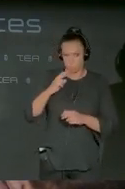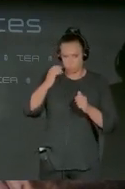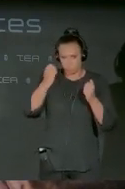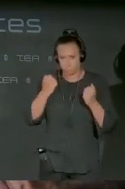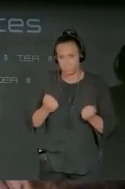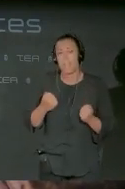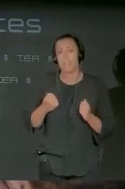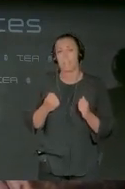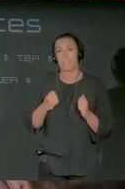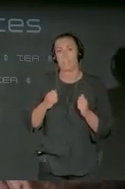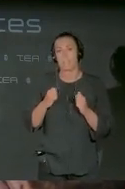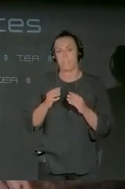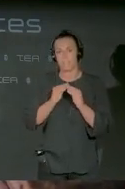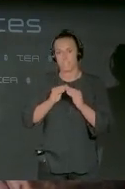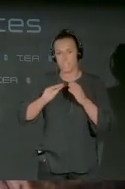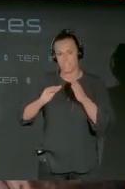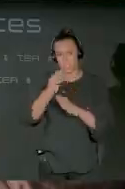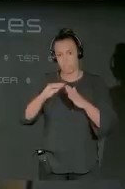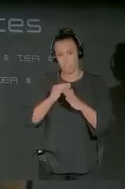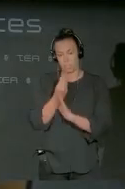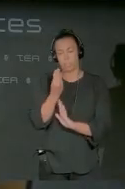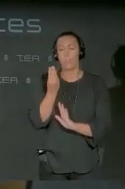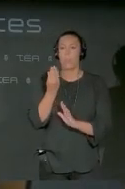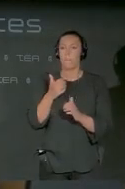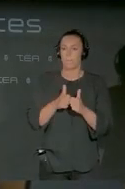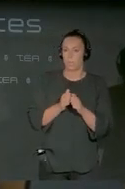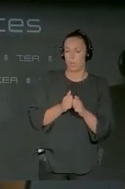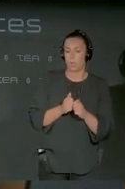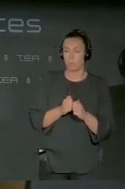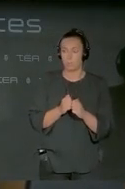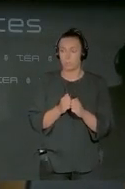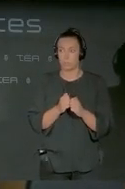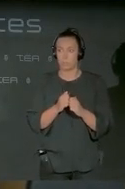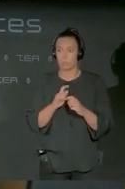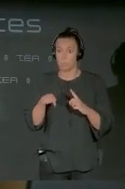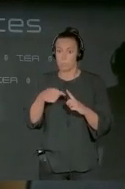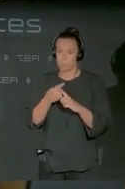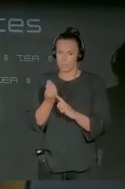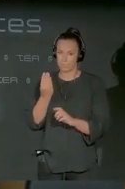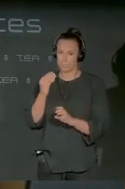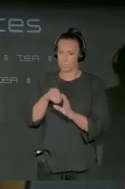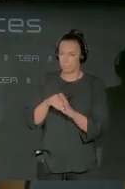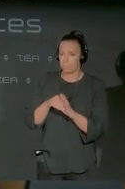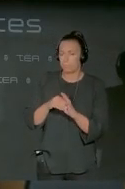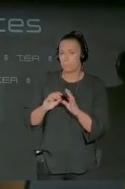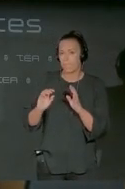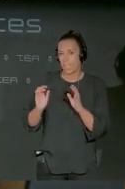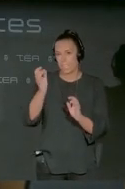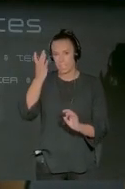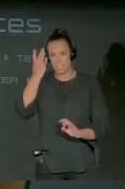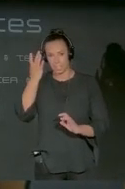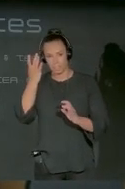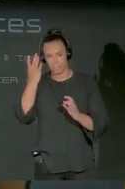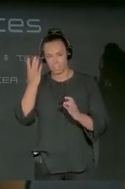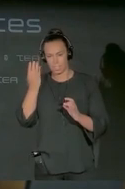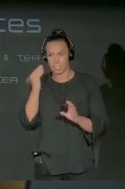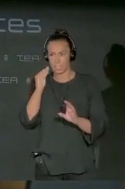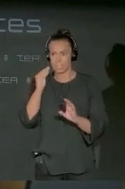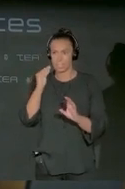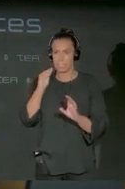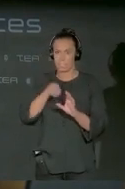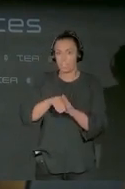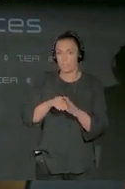videojuegos en Oulu y lleva más de una década involucrada en el seguimiento de iniciativas a nivel político. Hoy,